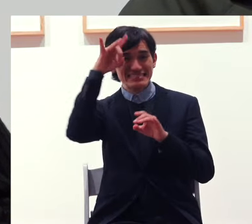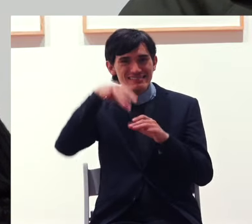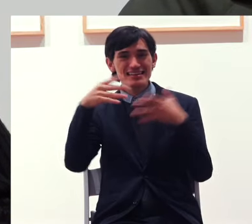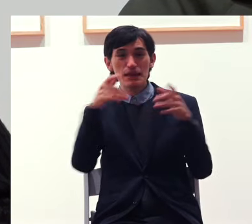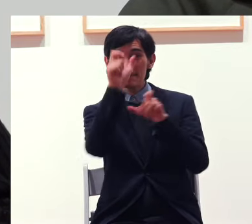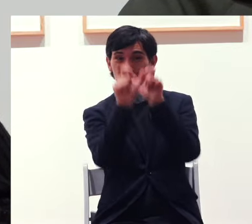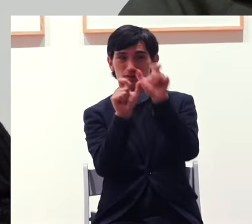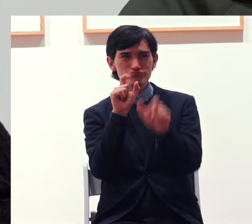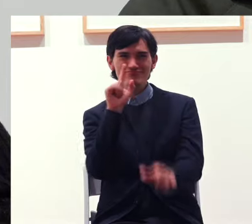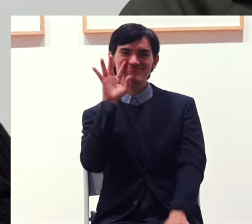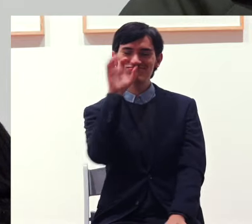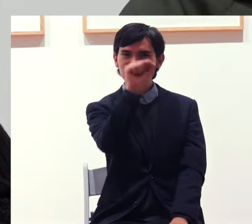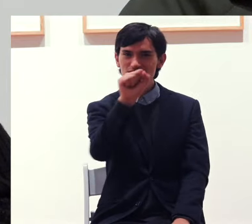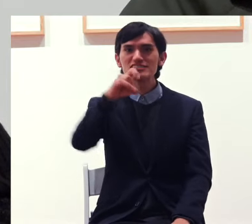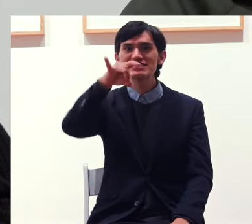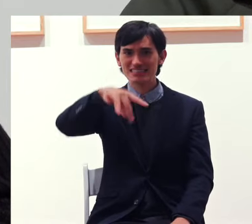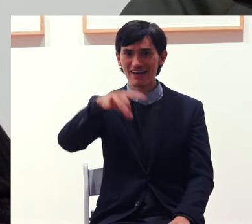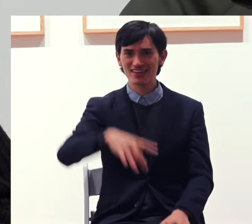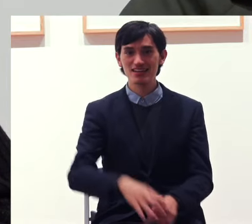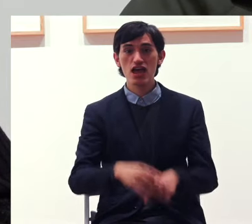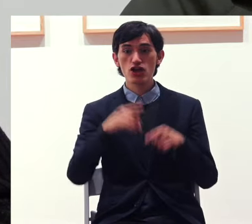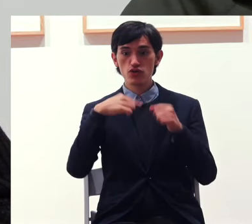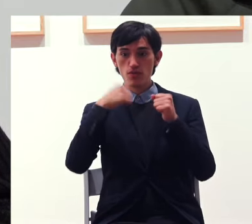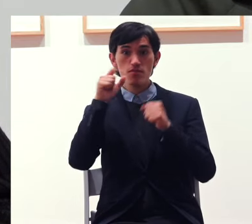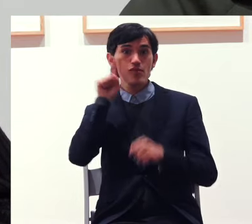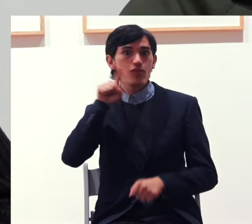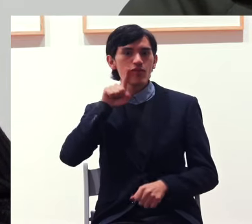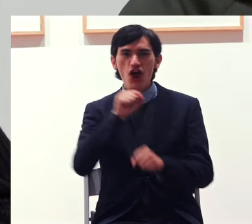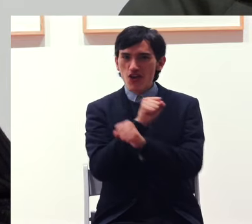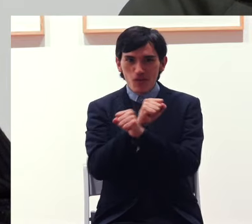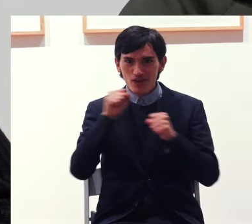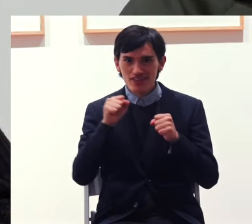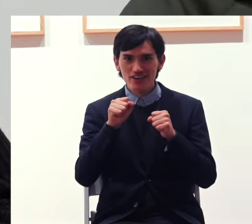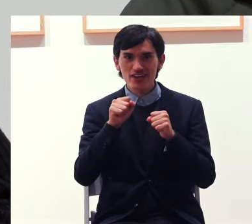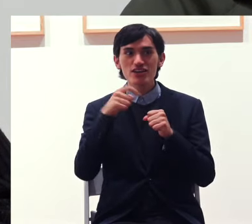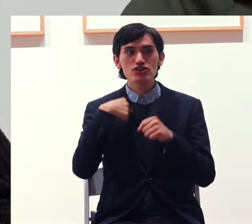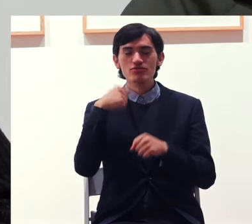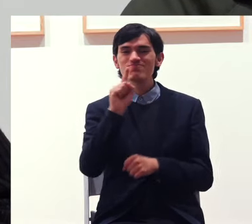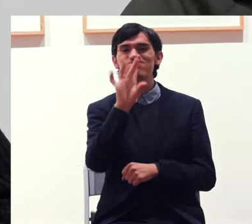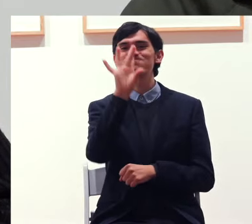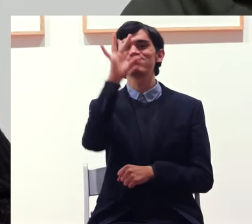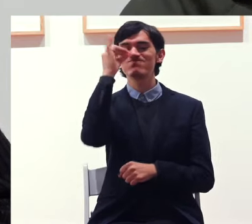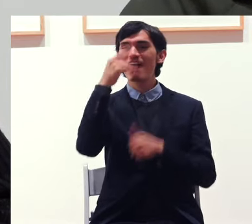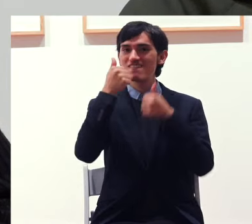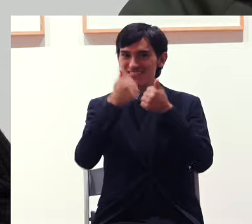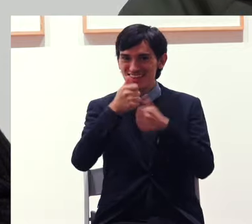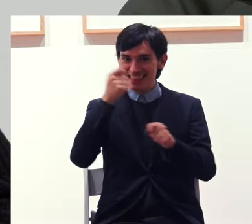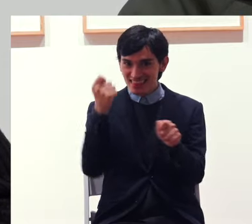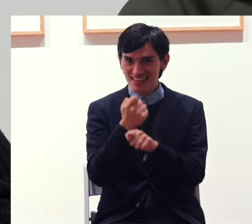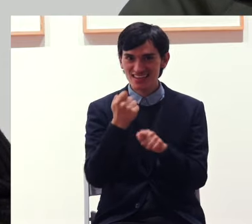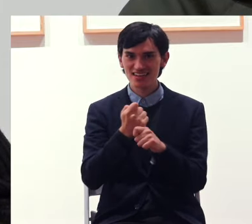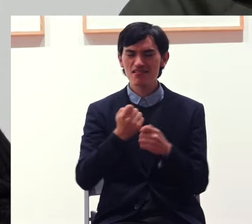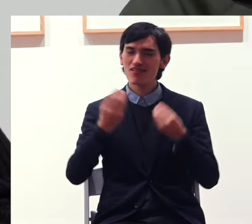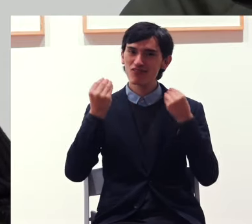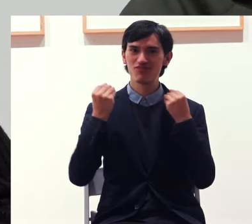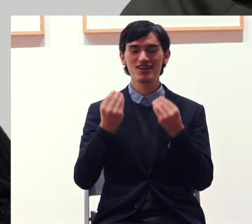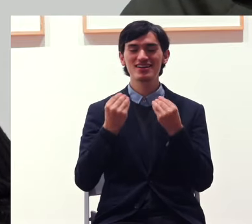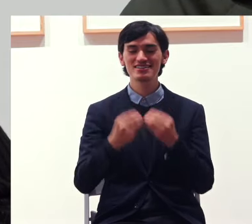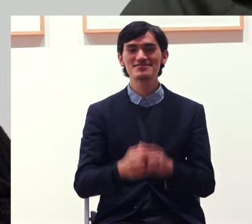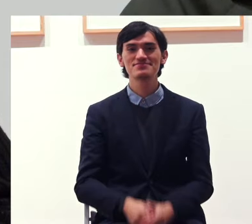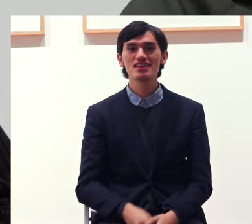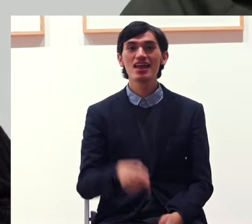El que sabe leer a las personas. Aquí no se podía mentir, estaba todo muy lo justo y eso lo capté muy bien. Era un